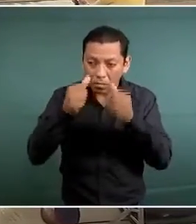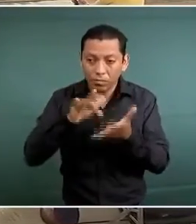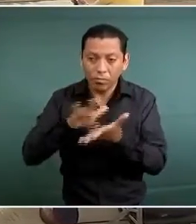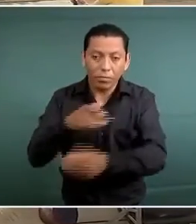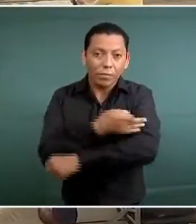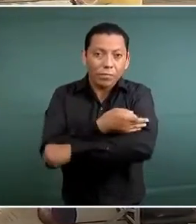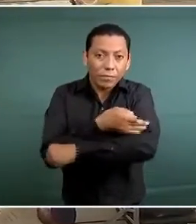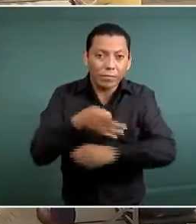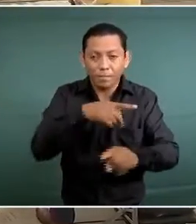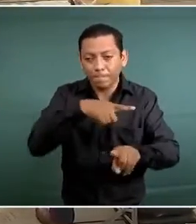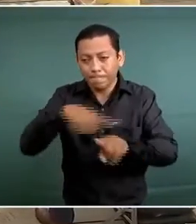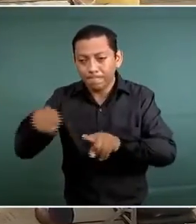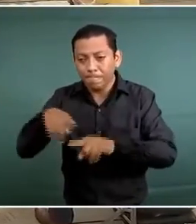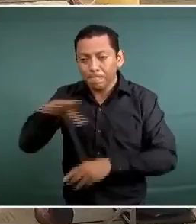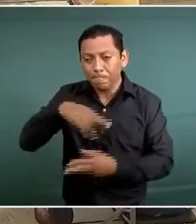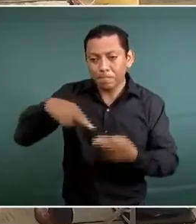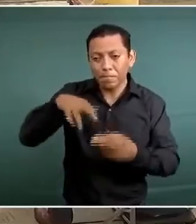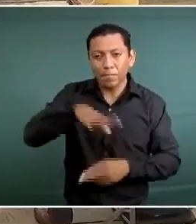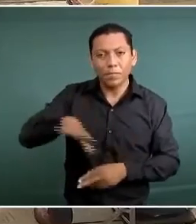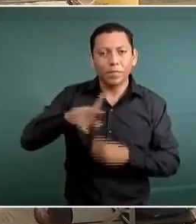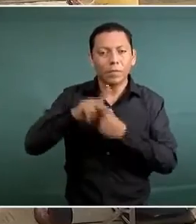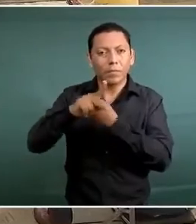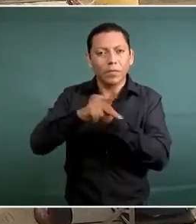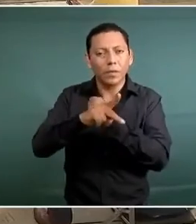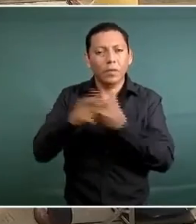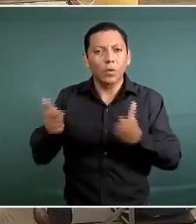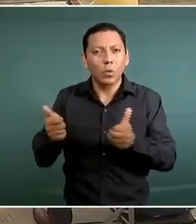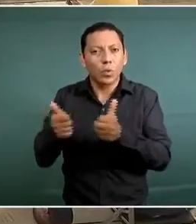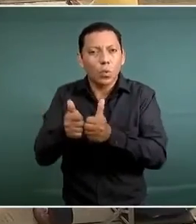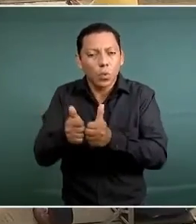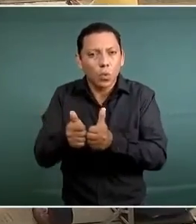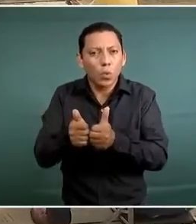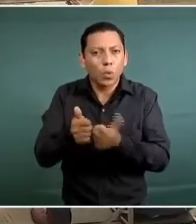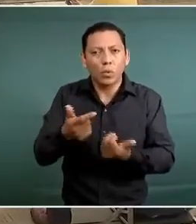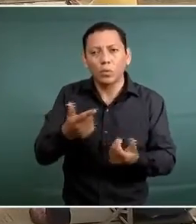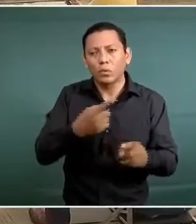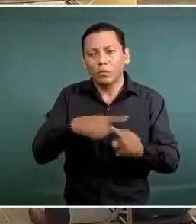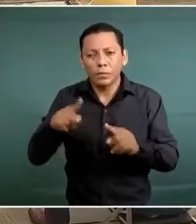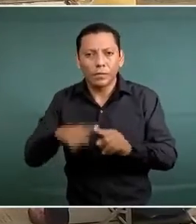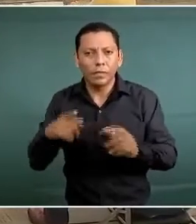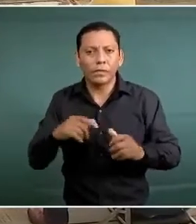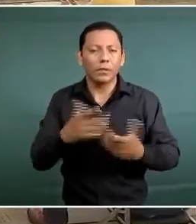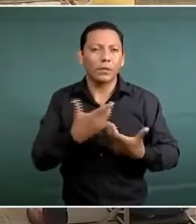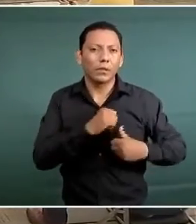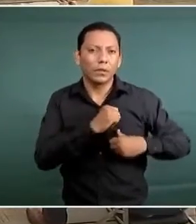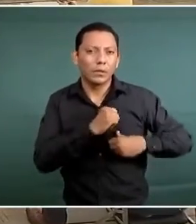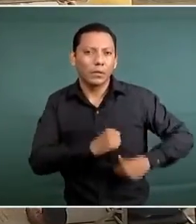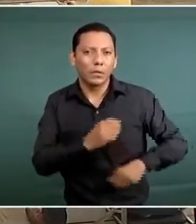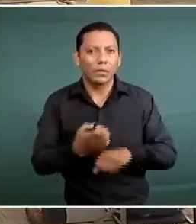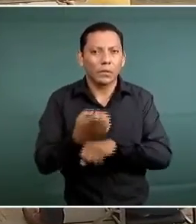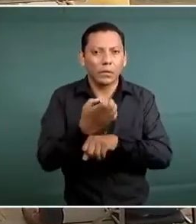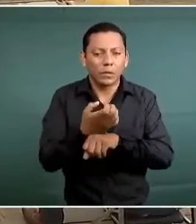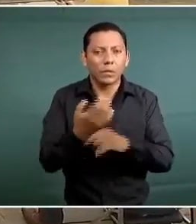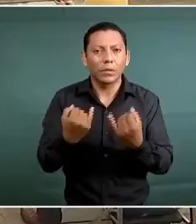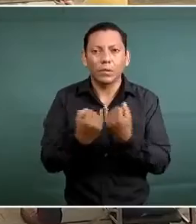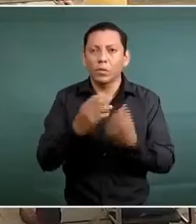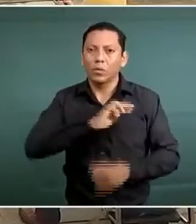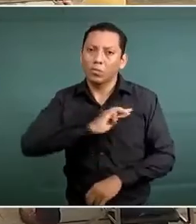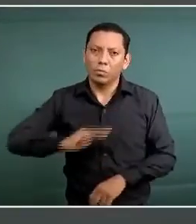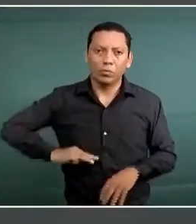las familias en esta región del país, acompañados de las instituciones estatales y las instituciones